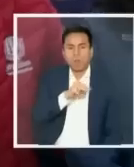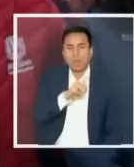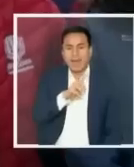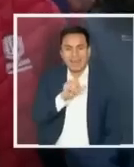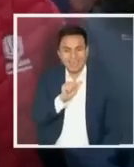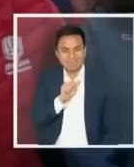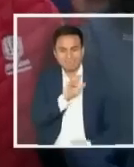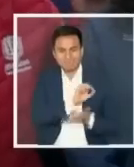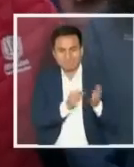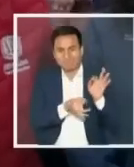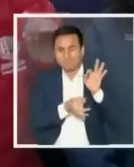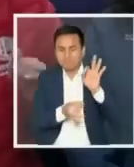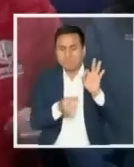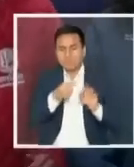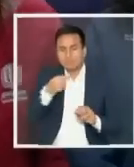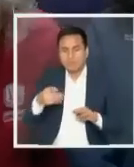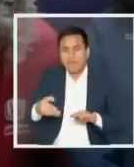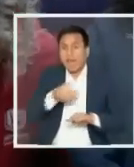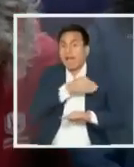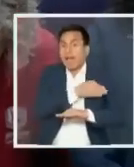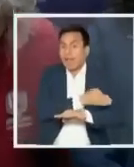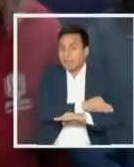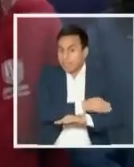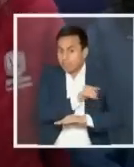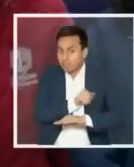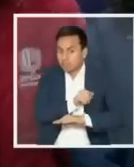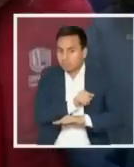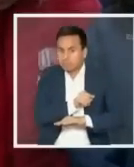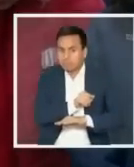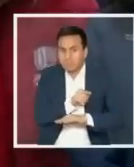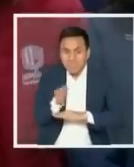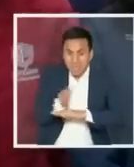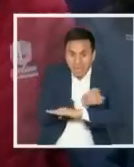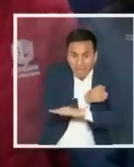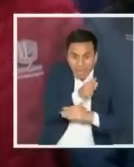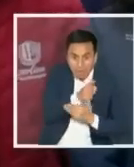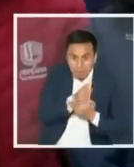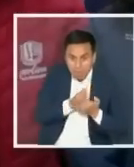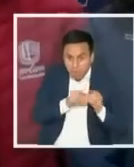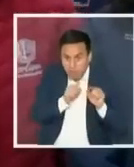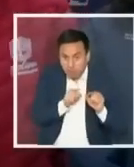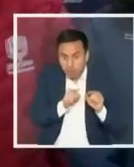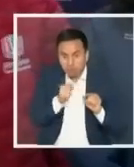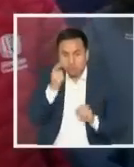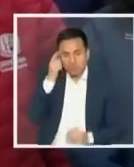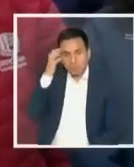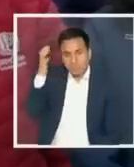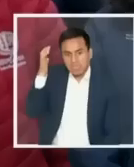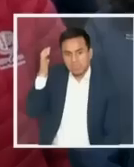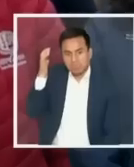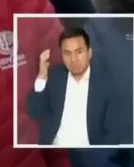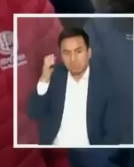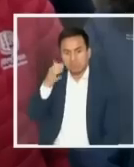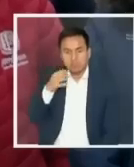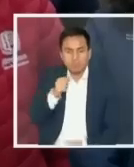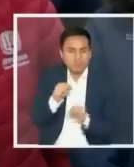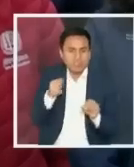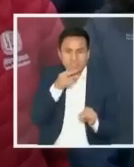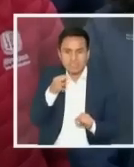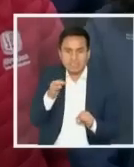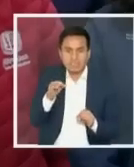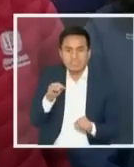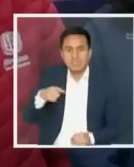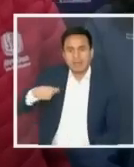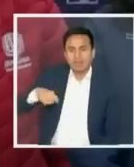esto se va a aclarar. ¿Por qué? ¿Por qué dice eso la diputada Giles? Que yo también sé... que hay varios diputados o parlamentarios, mejor dicho,